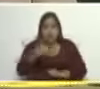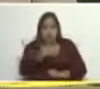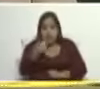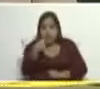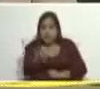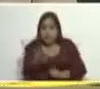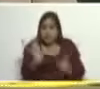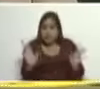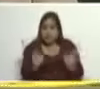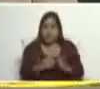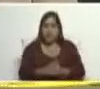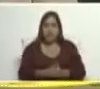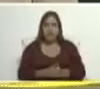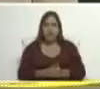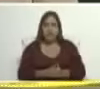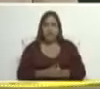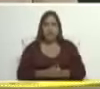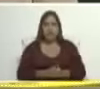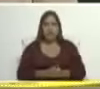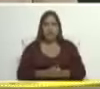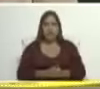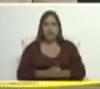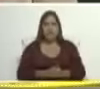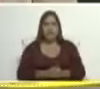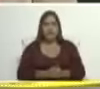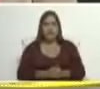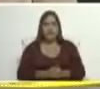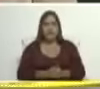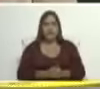Y déjeme decirle esto.